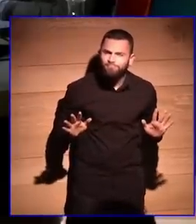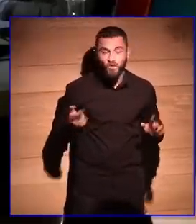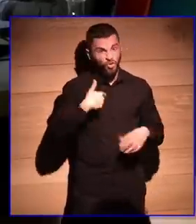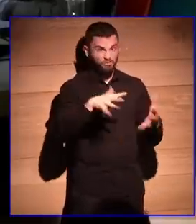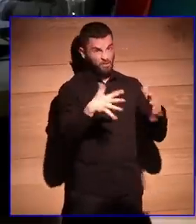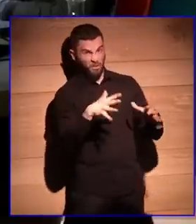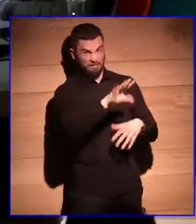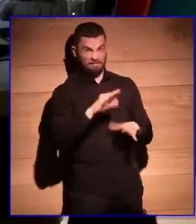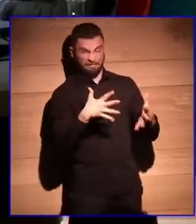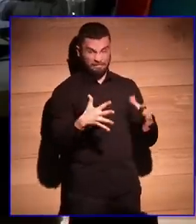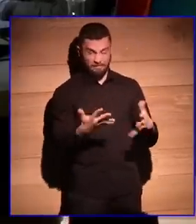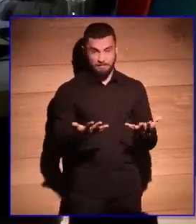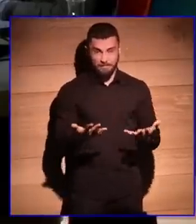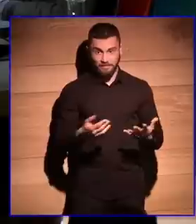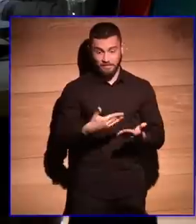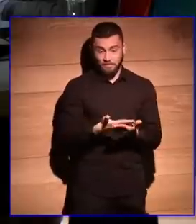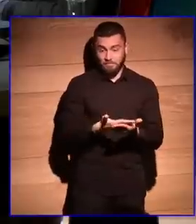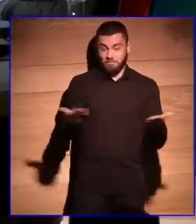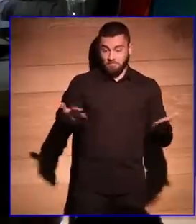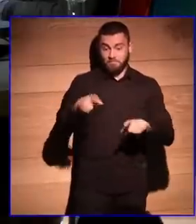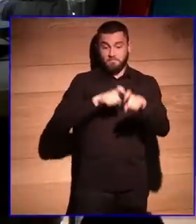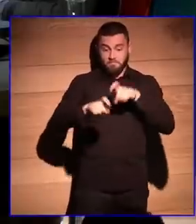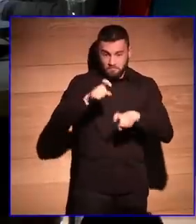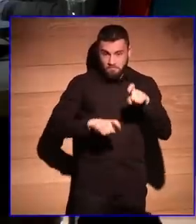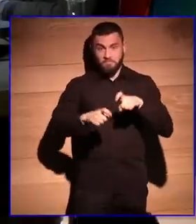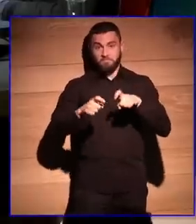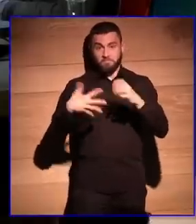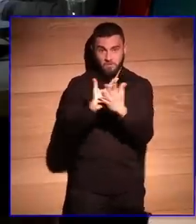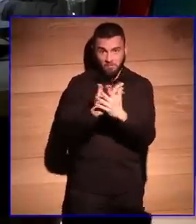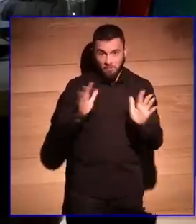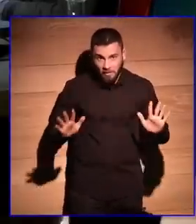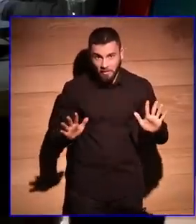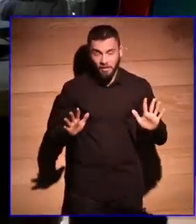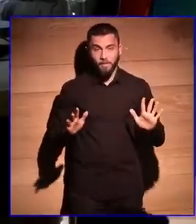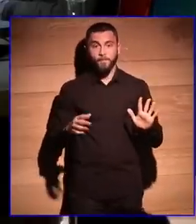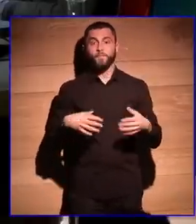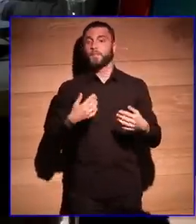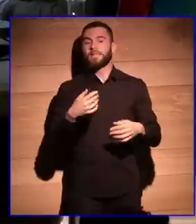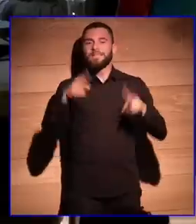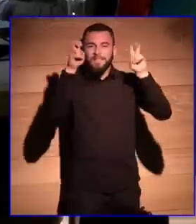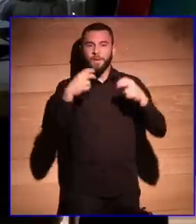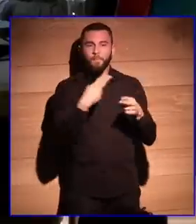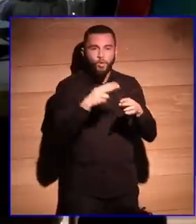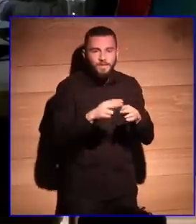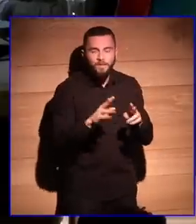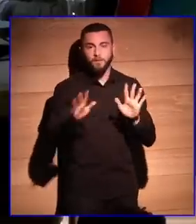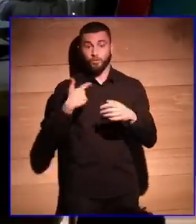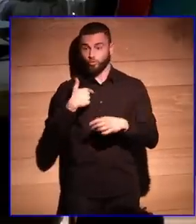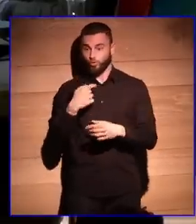regular. Espero que la gente luego se rebobine y la cuestión, no la explique. La cuestión es que, por ejemplo, la política... Yo es que no me atrevo a